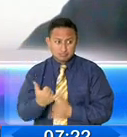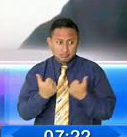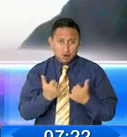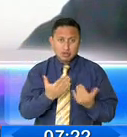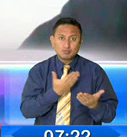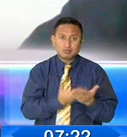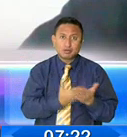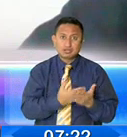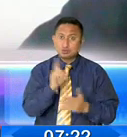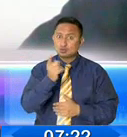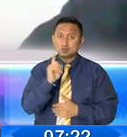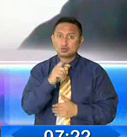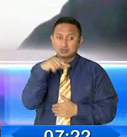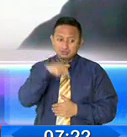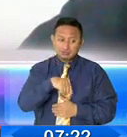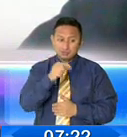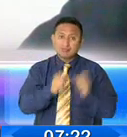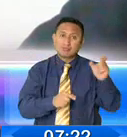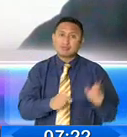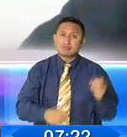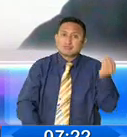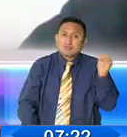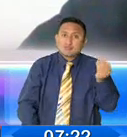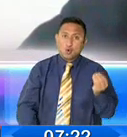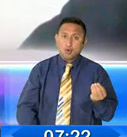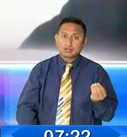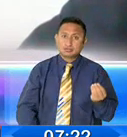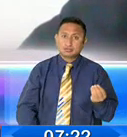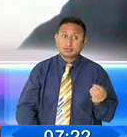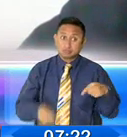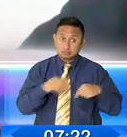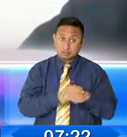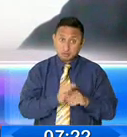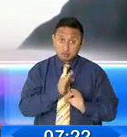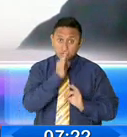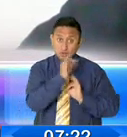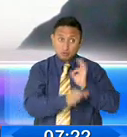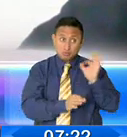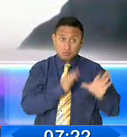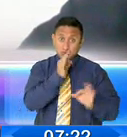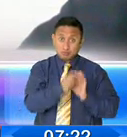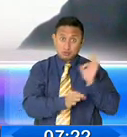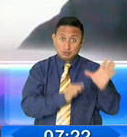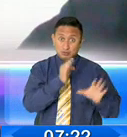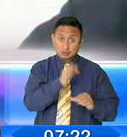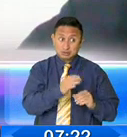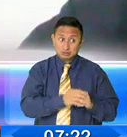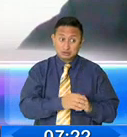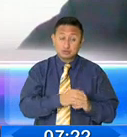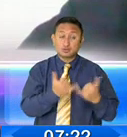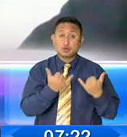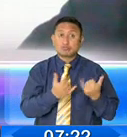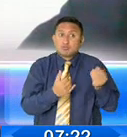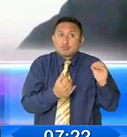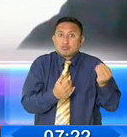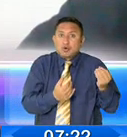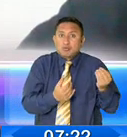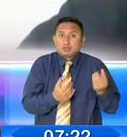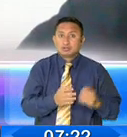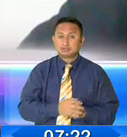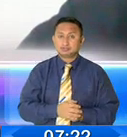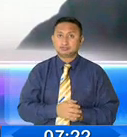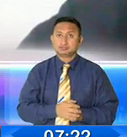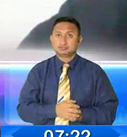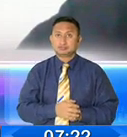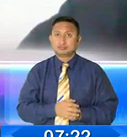nos reportan que se están contagiando grupos que antes no eran vulnerables, es decir, jóvenes y